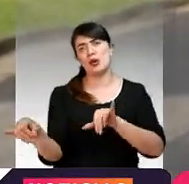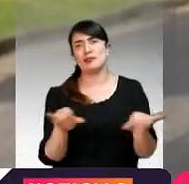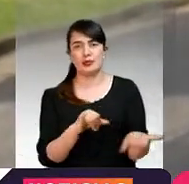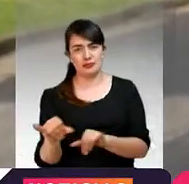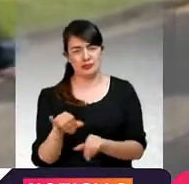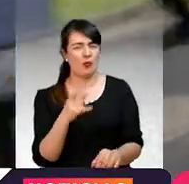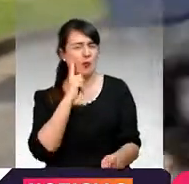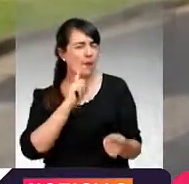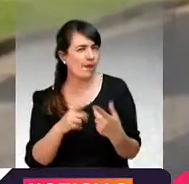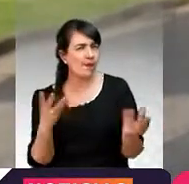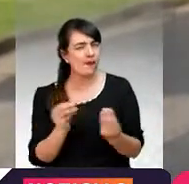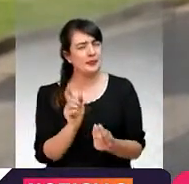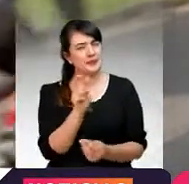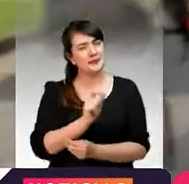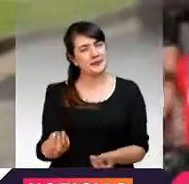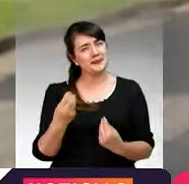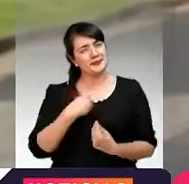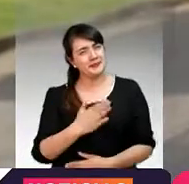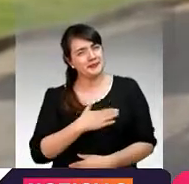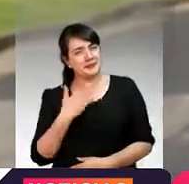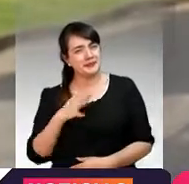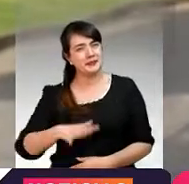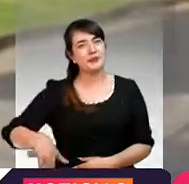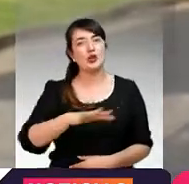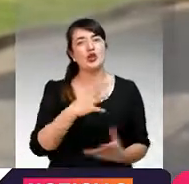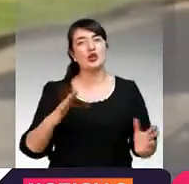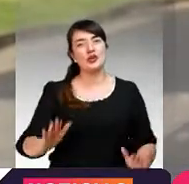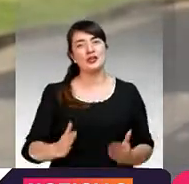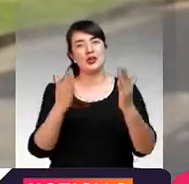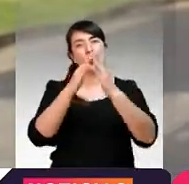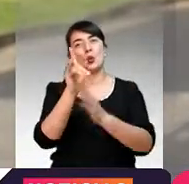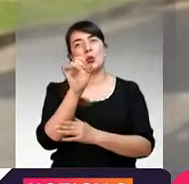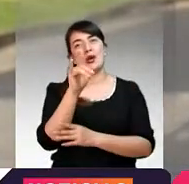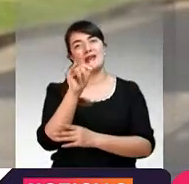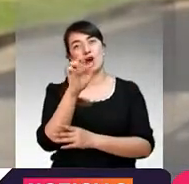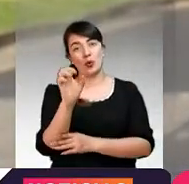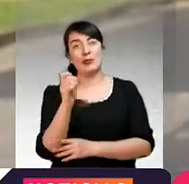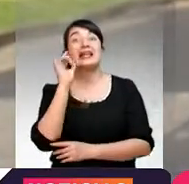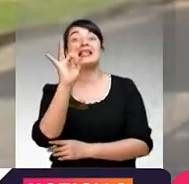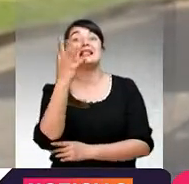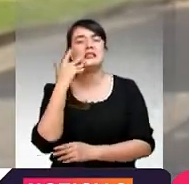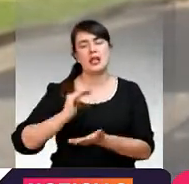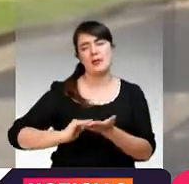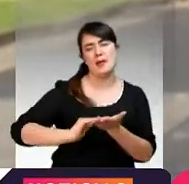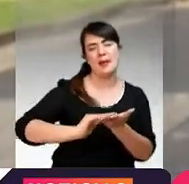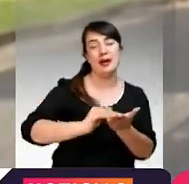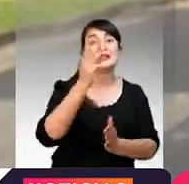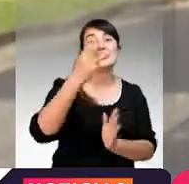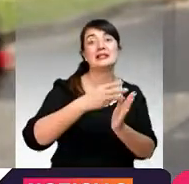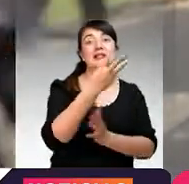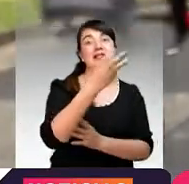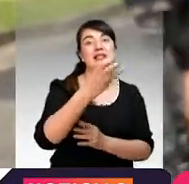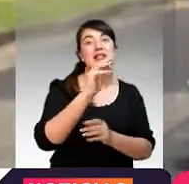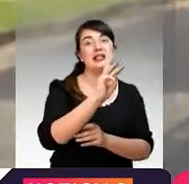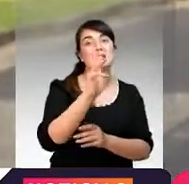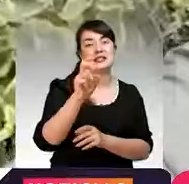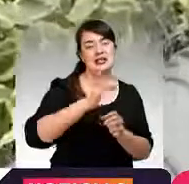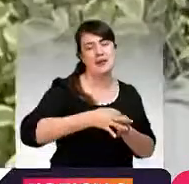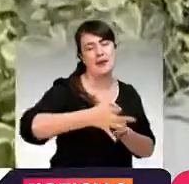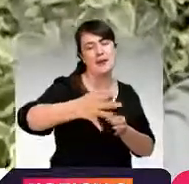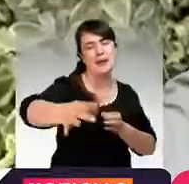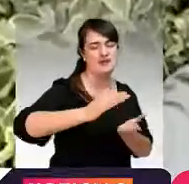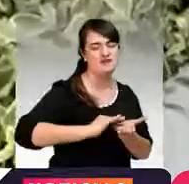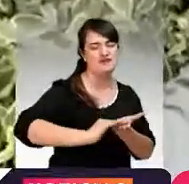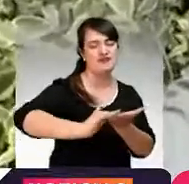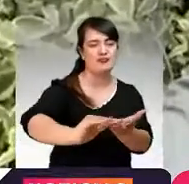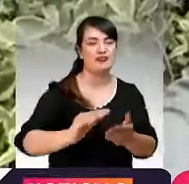buscan llegar a deleitarse del Cerro de Guadalupe. 15 días se necesitaron para tapar 3.337 huecos. La